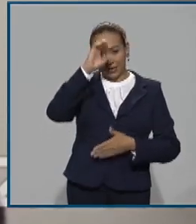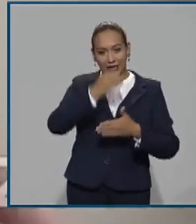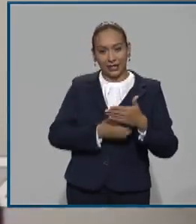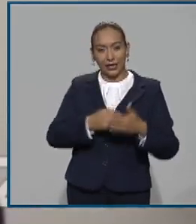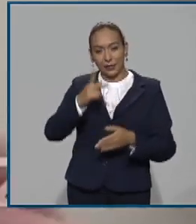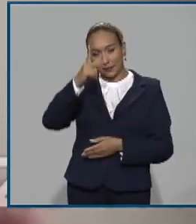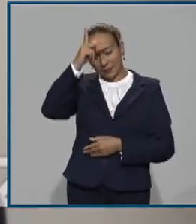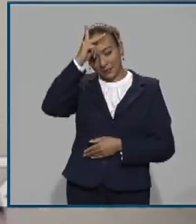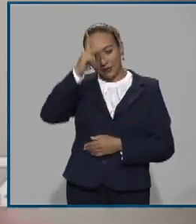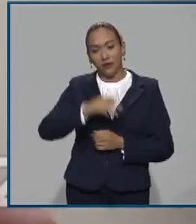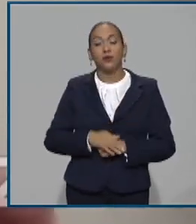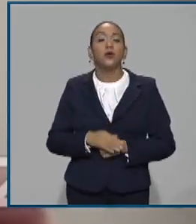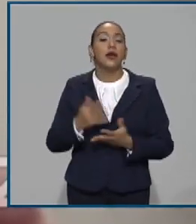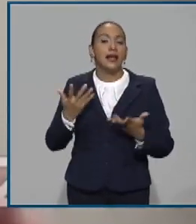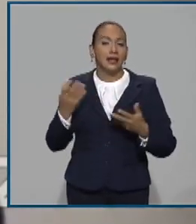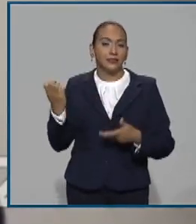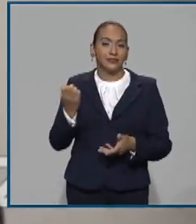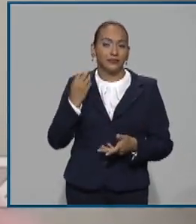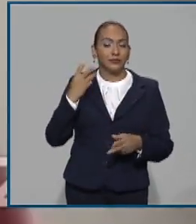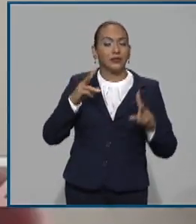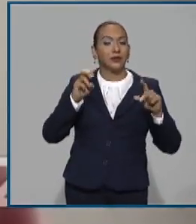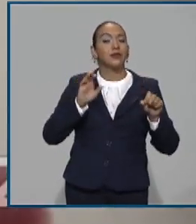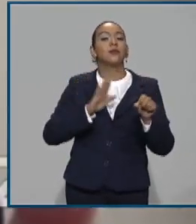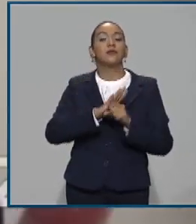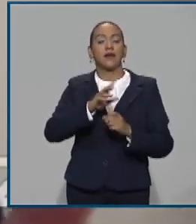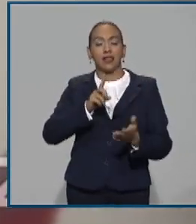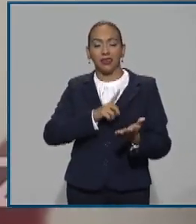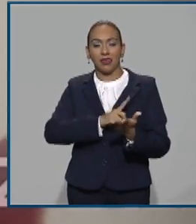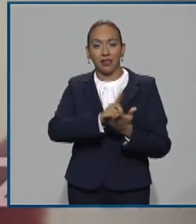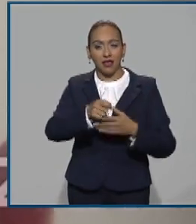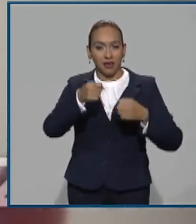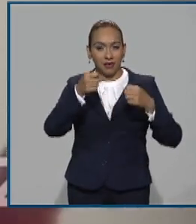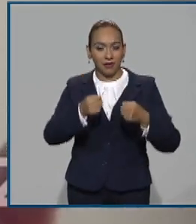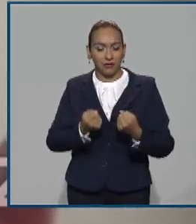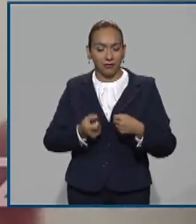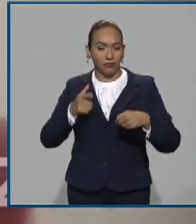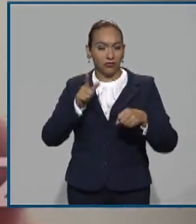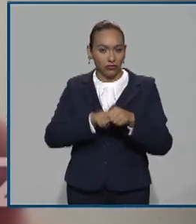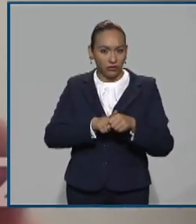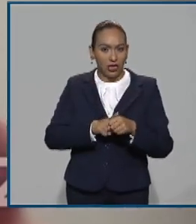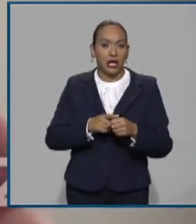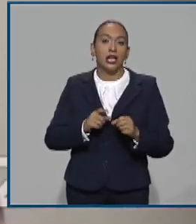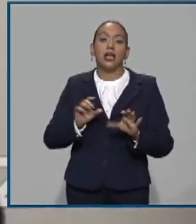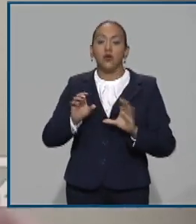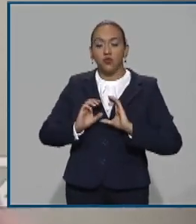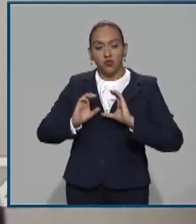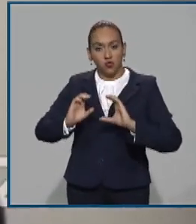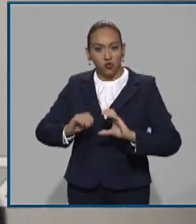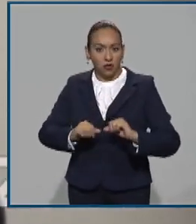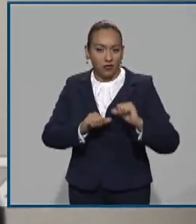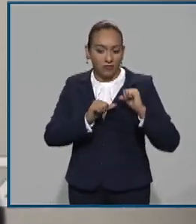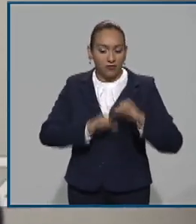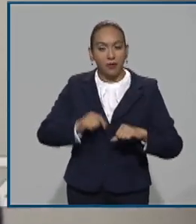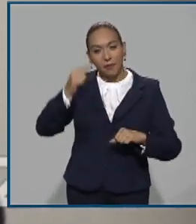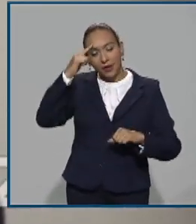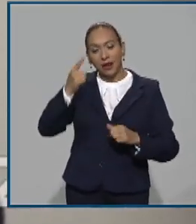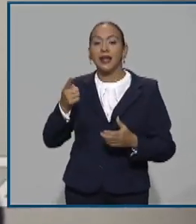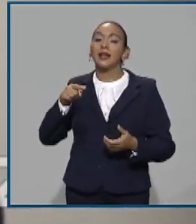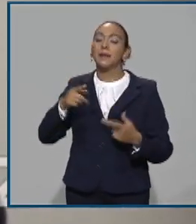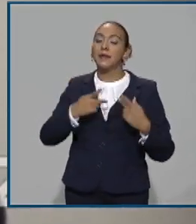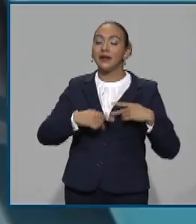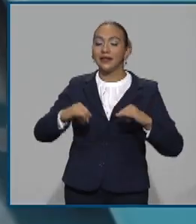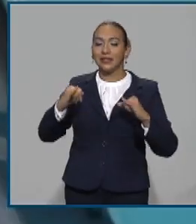Perú durante el seminario permanente sobre Derecho a la Seguridad Social y Cargas de Cuidado, organizado por el Centro de